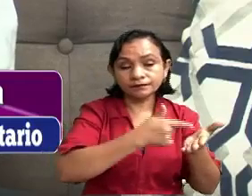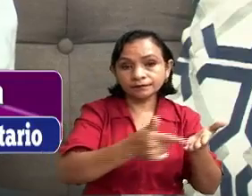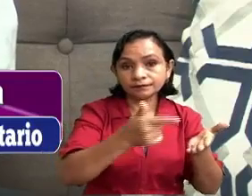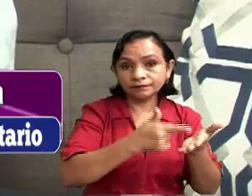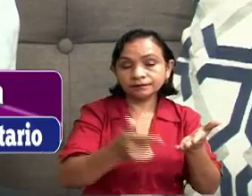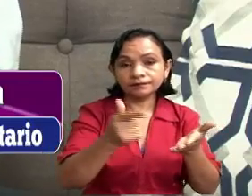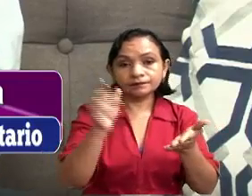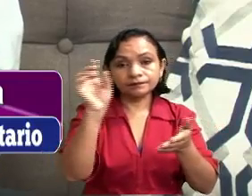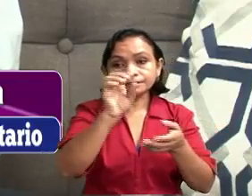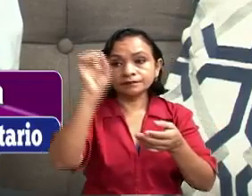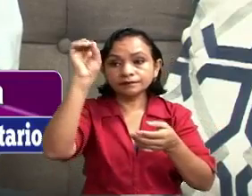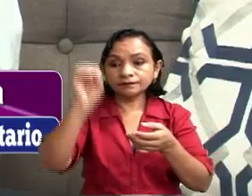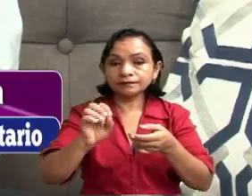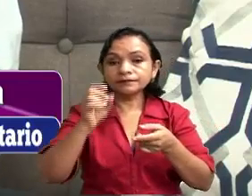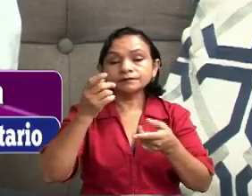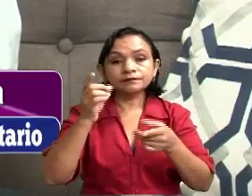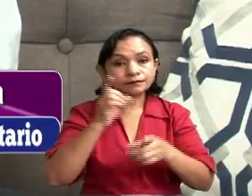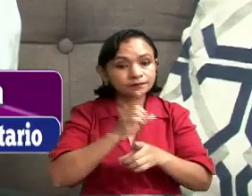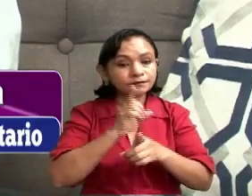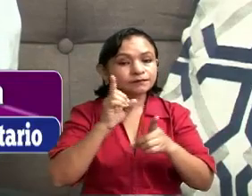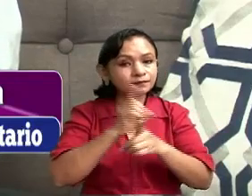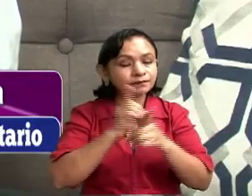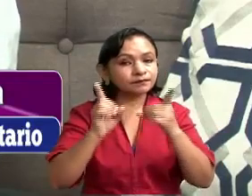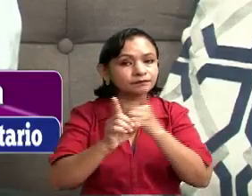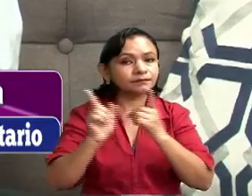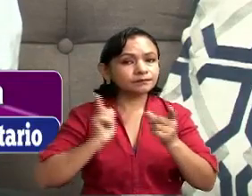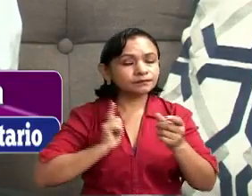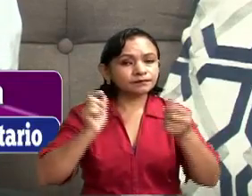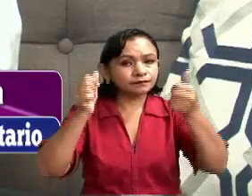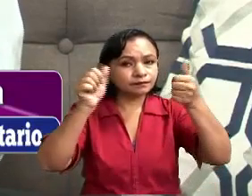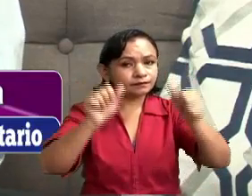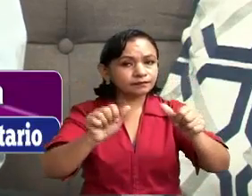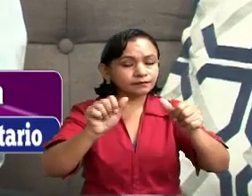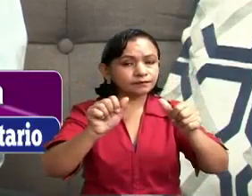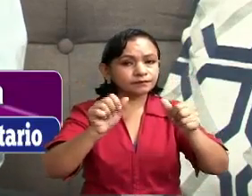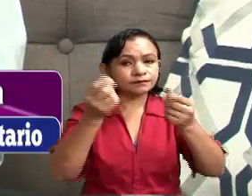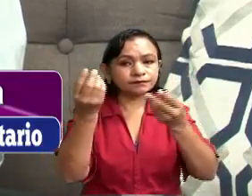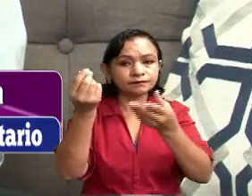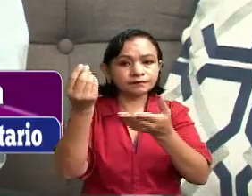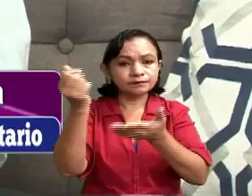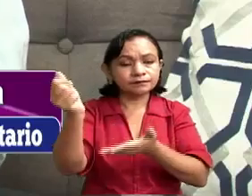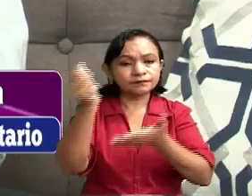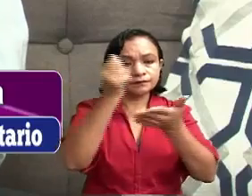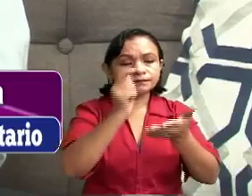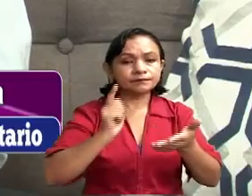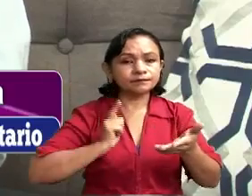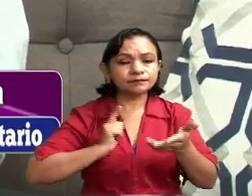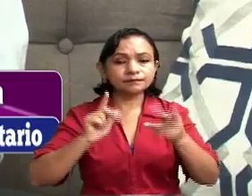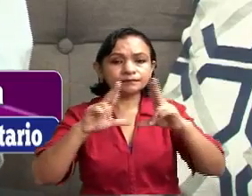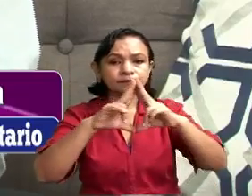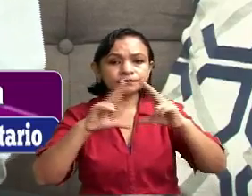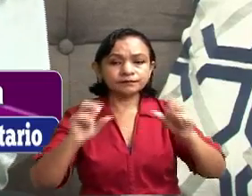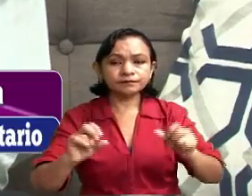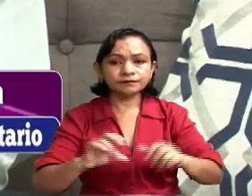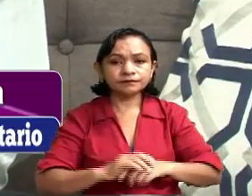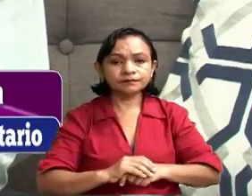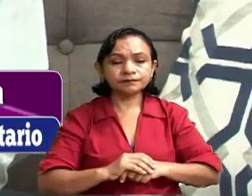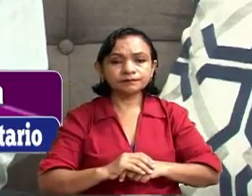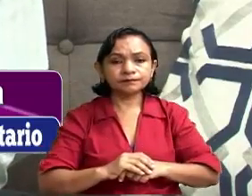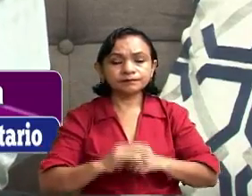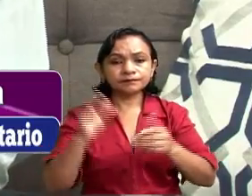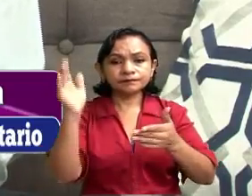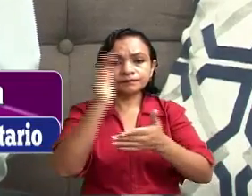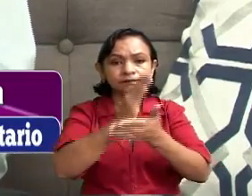política fiscal que hemos tenido, que ha sido acorde a los niveles de ingresos que tenía nuestro país. Esas son